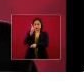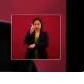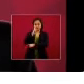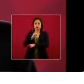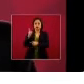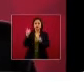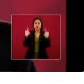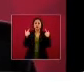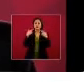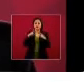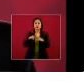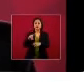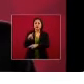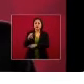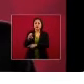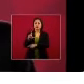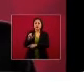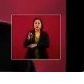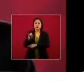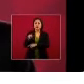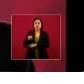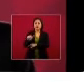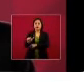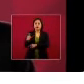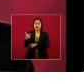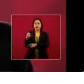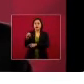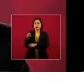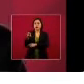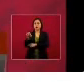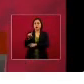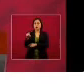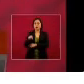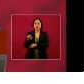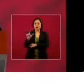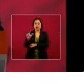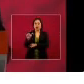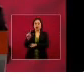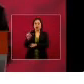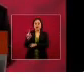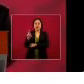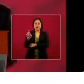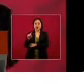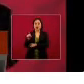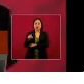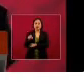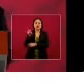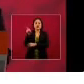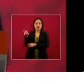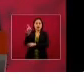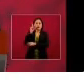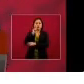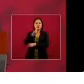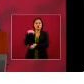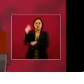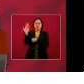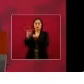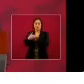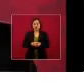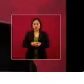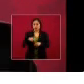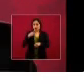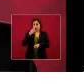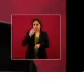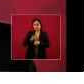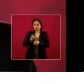no estarían que si nos dicen o por cualquier situación solamente los compas que tengan memoria sobre todos los del estado de